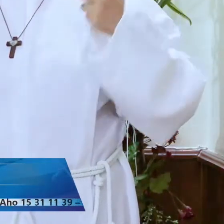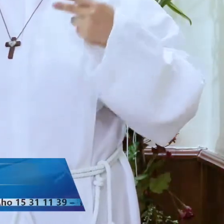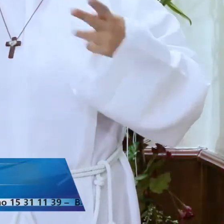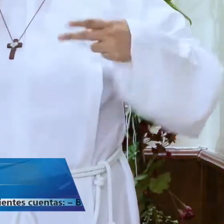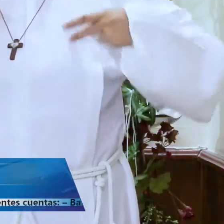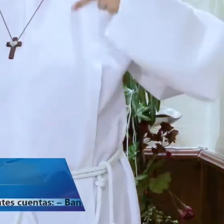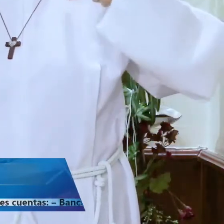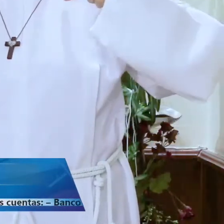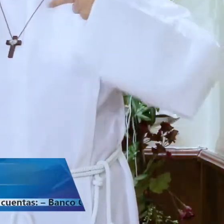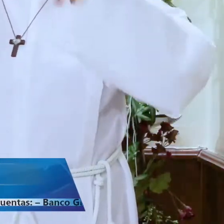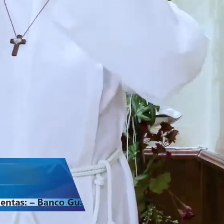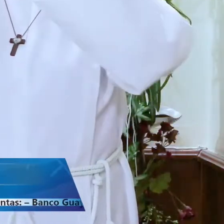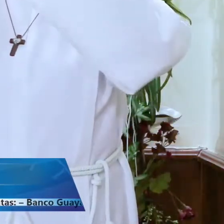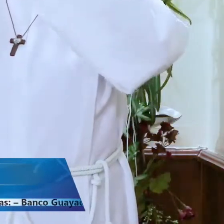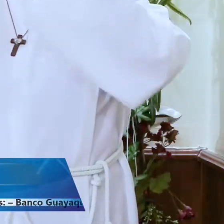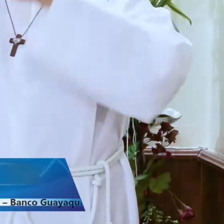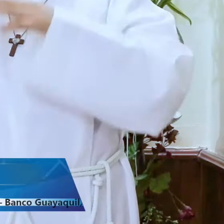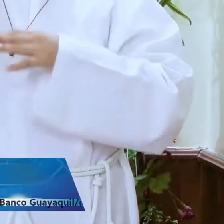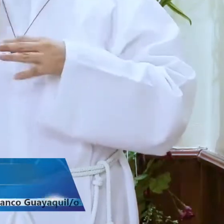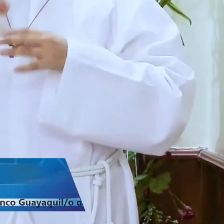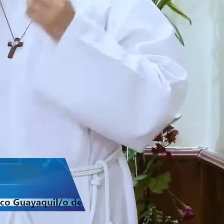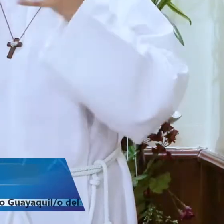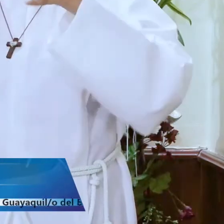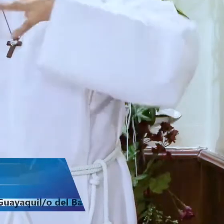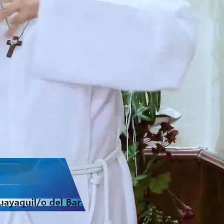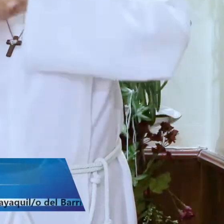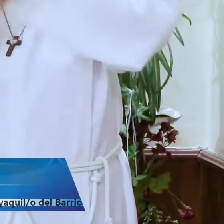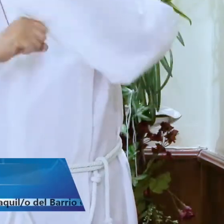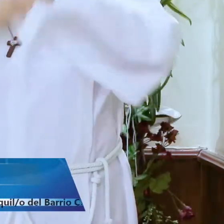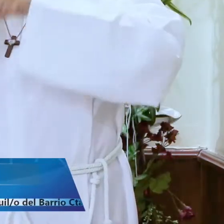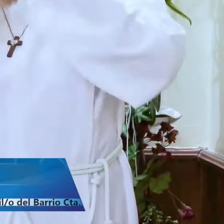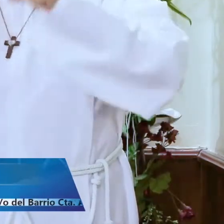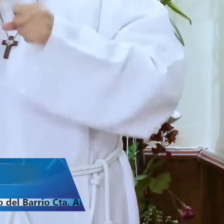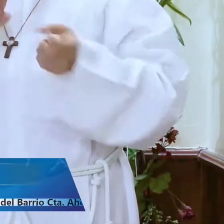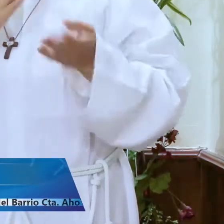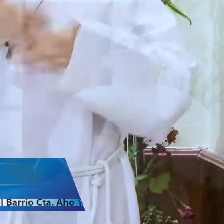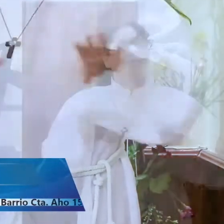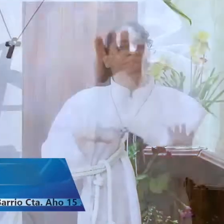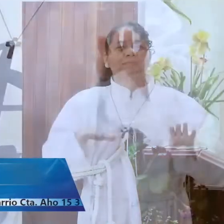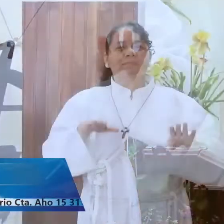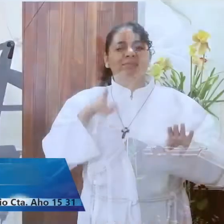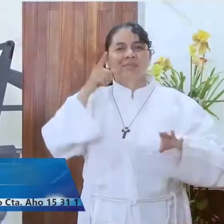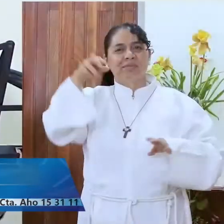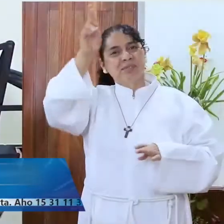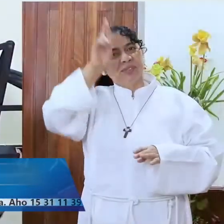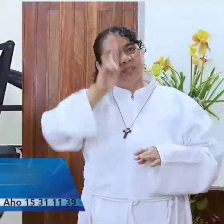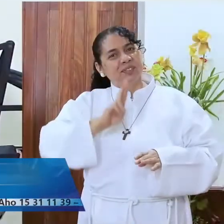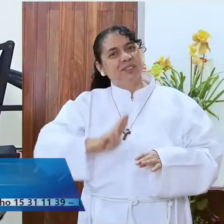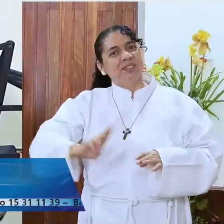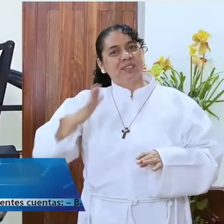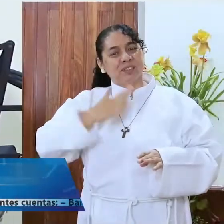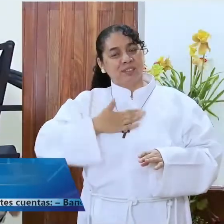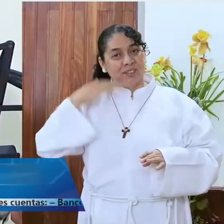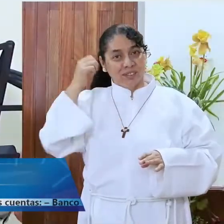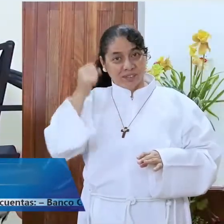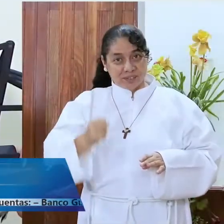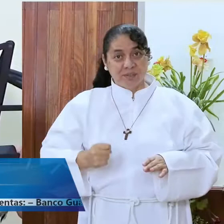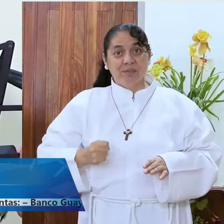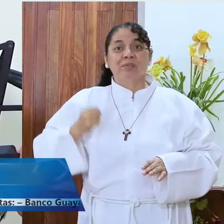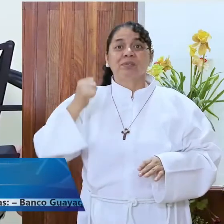en la casa del señor por años sin término el señor sme